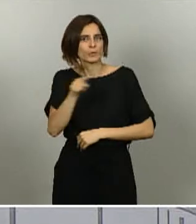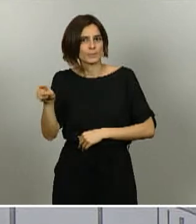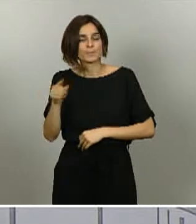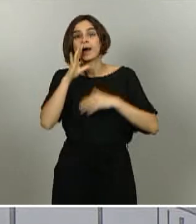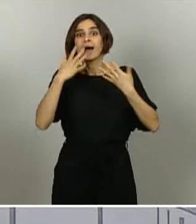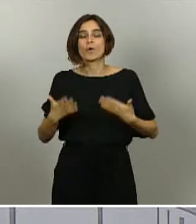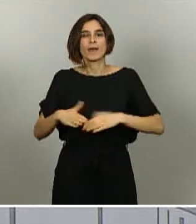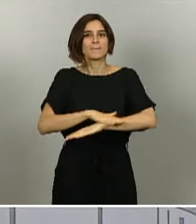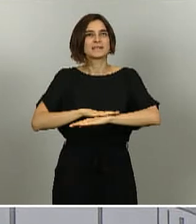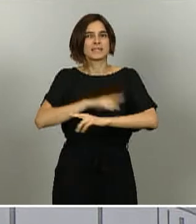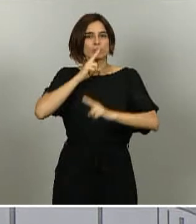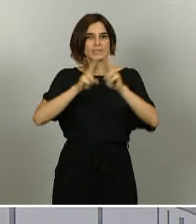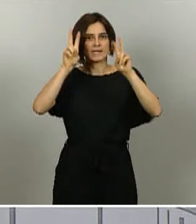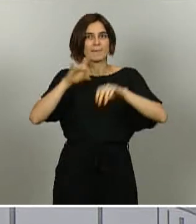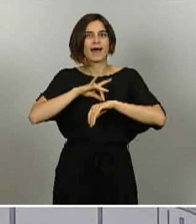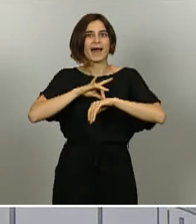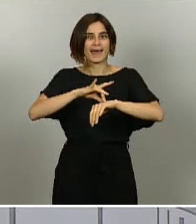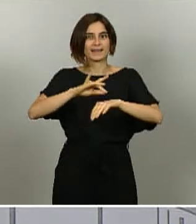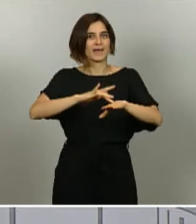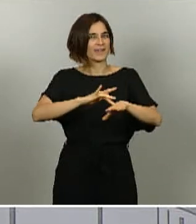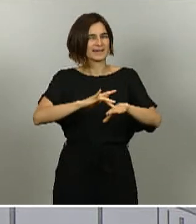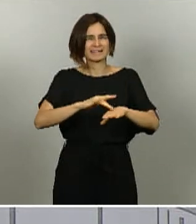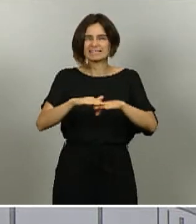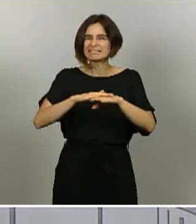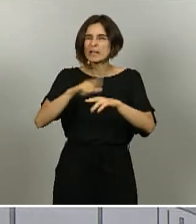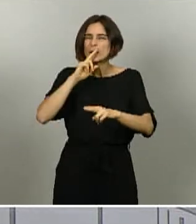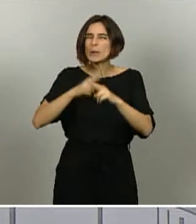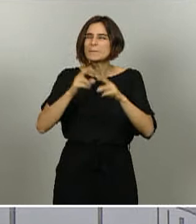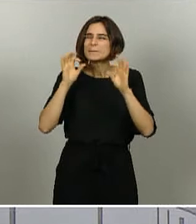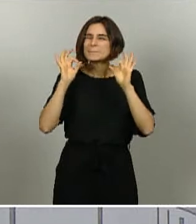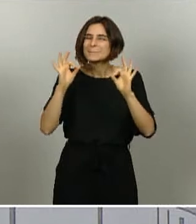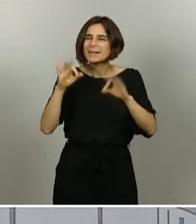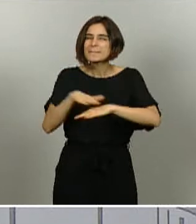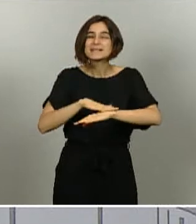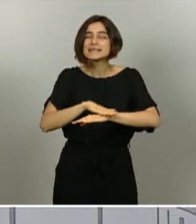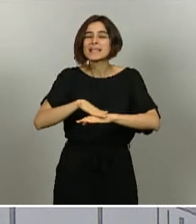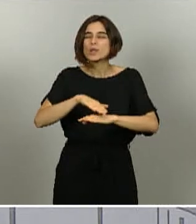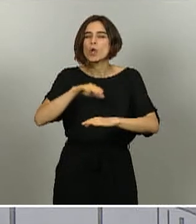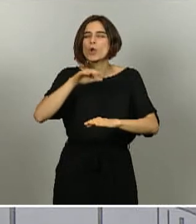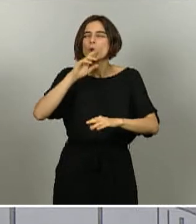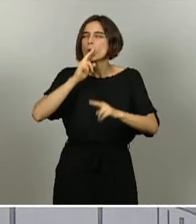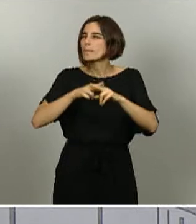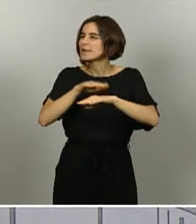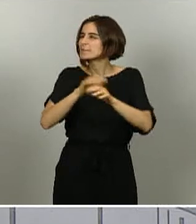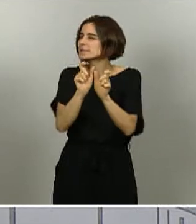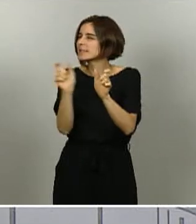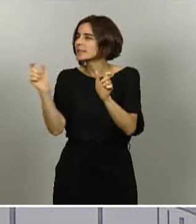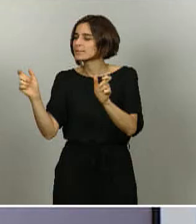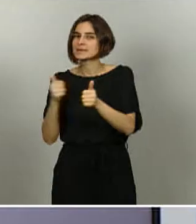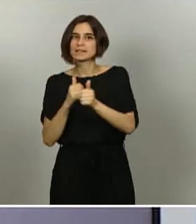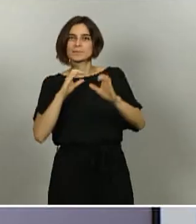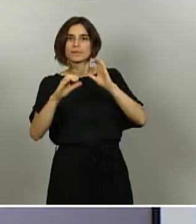Digital, perdón, no sé exactamente cuál es el nombre del ministerio completo. Ministerio de Asuntos Económicos, la Vicepresidencia para Asuntos